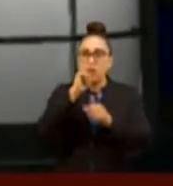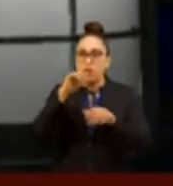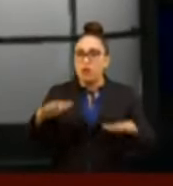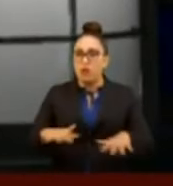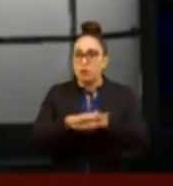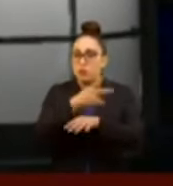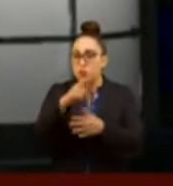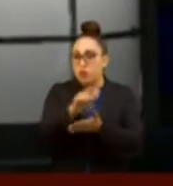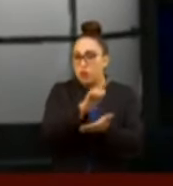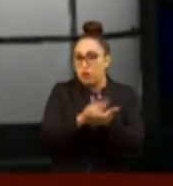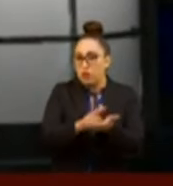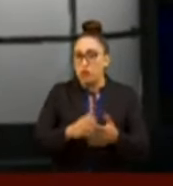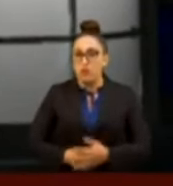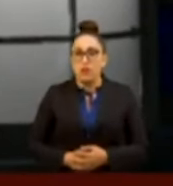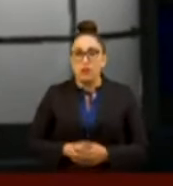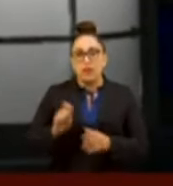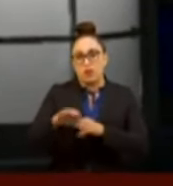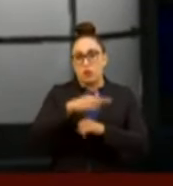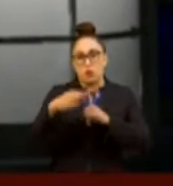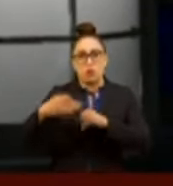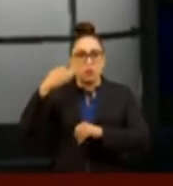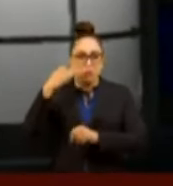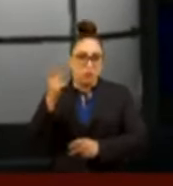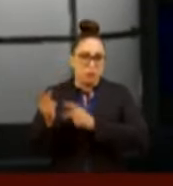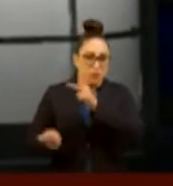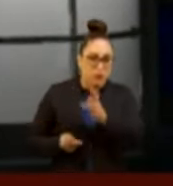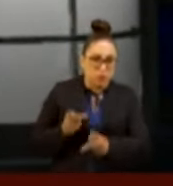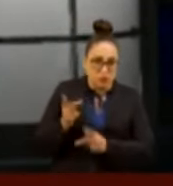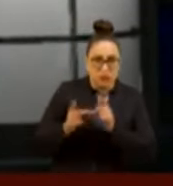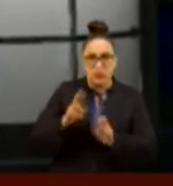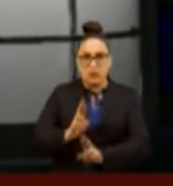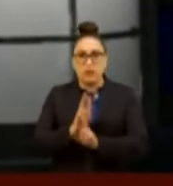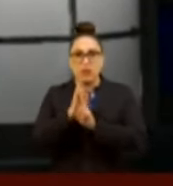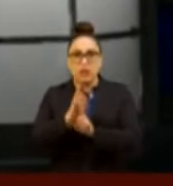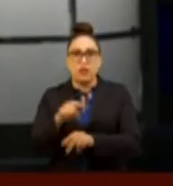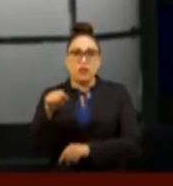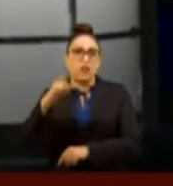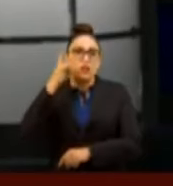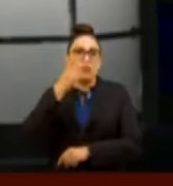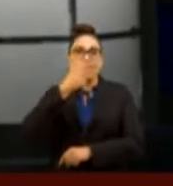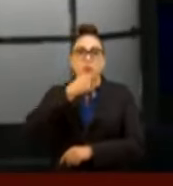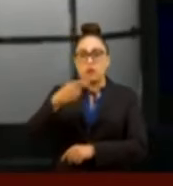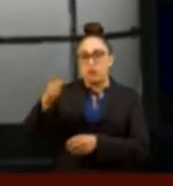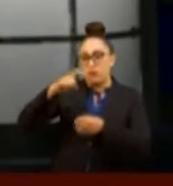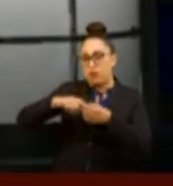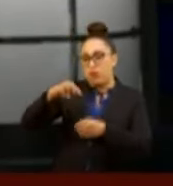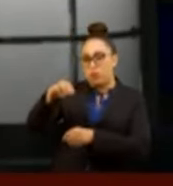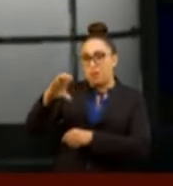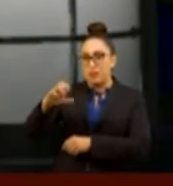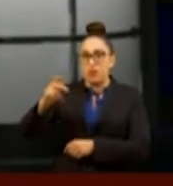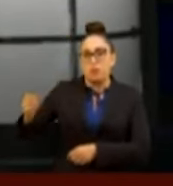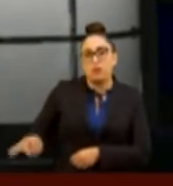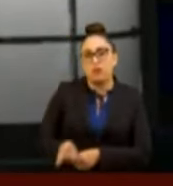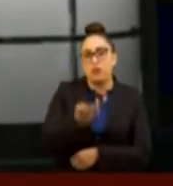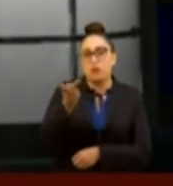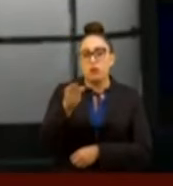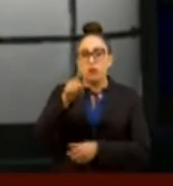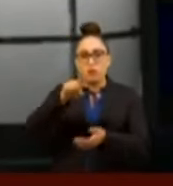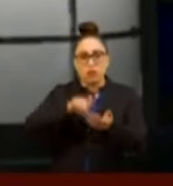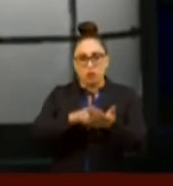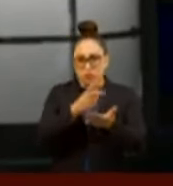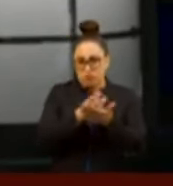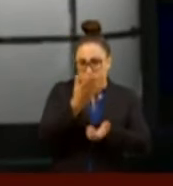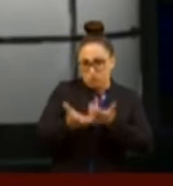En la última ronda de preguntas y respuestas, el diputado de Movimiento Ciudadano, Mario Alberto Rodríguez Carrillo, cuestionó que en el dictamen de